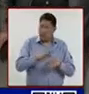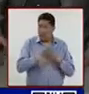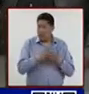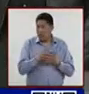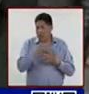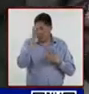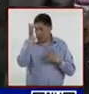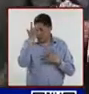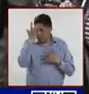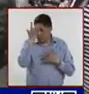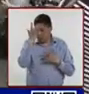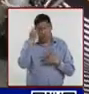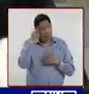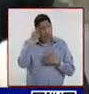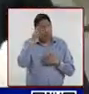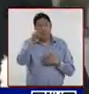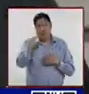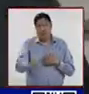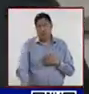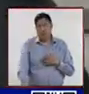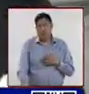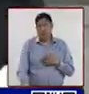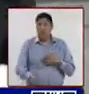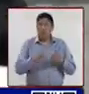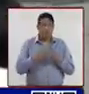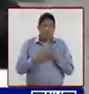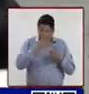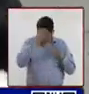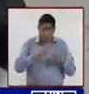estas enfermedades, considero que no. Pero usted, a pesar